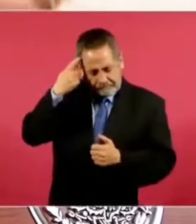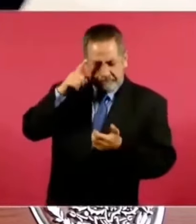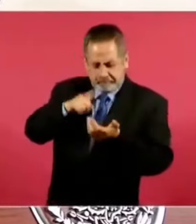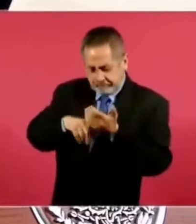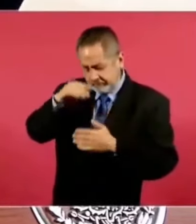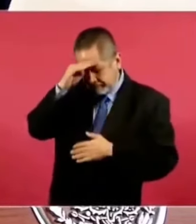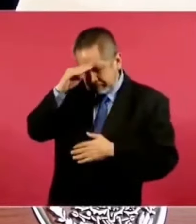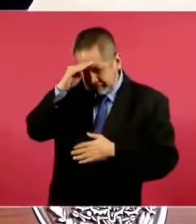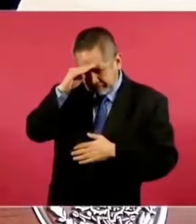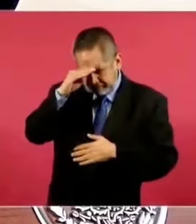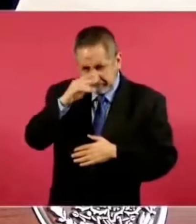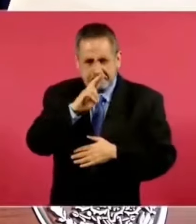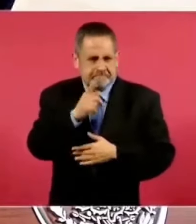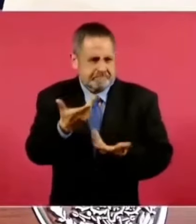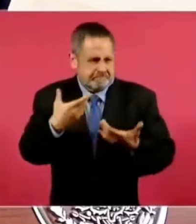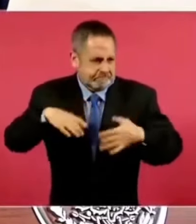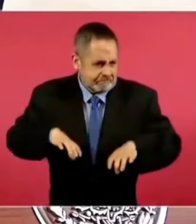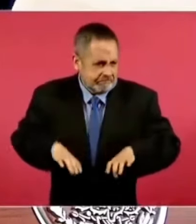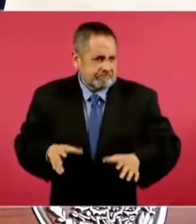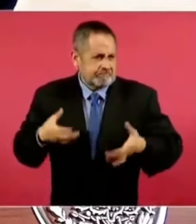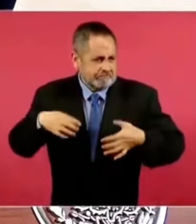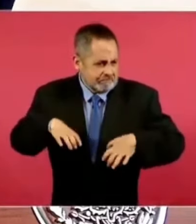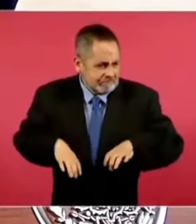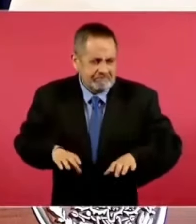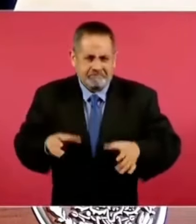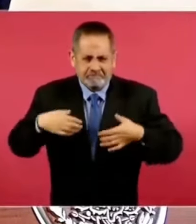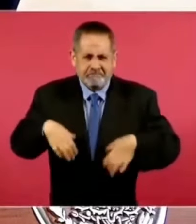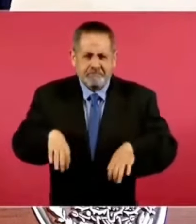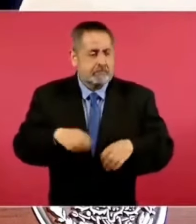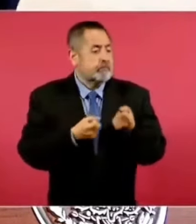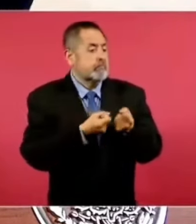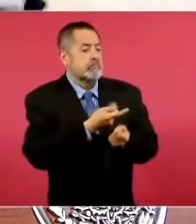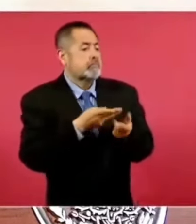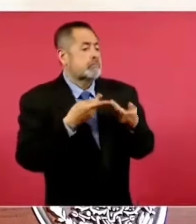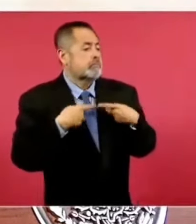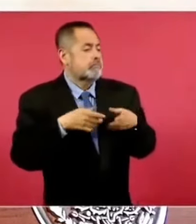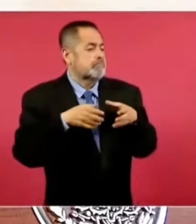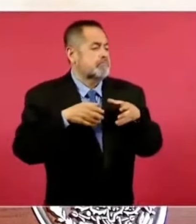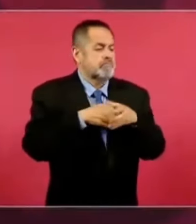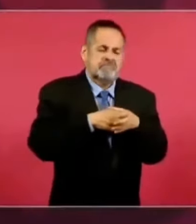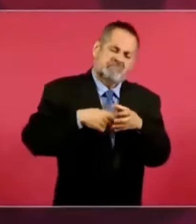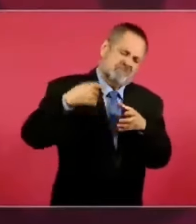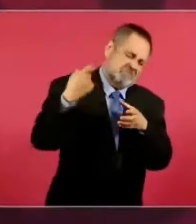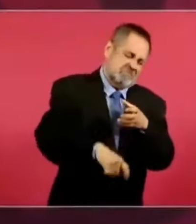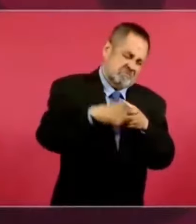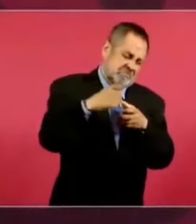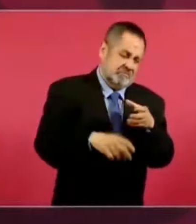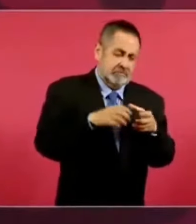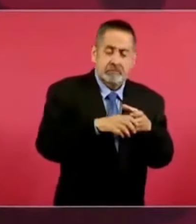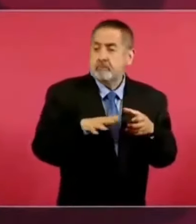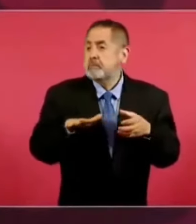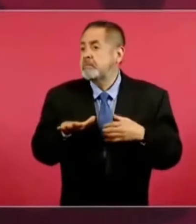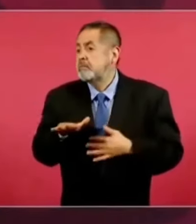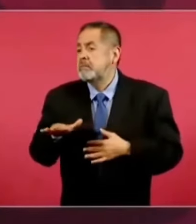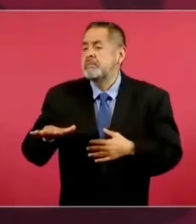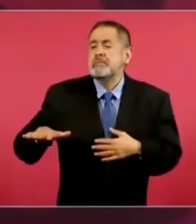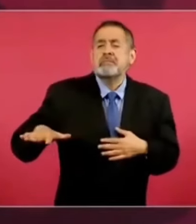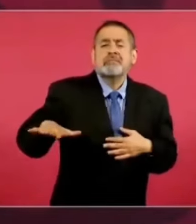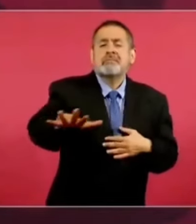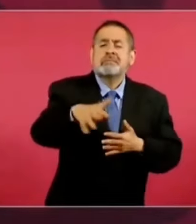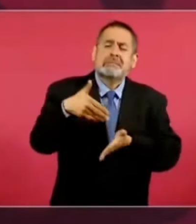en que se acumule la riqueza en el mundo en unas cuantas manos, mientras hay miles